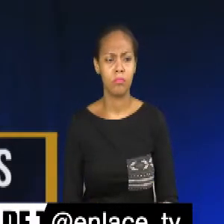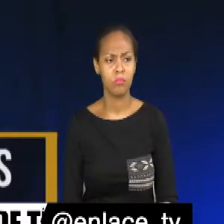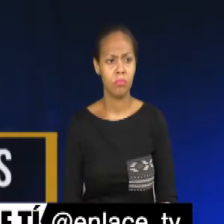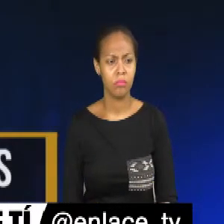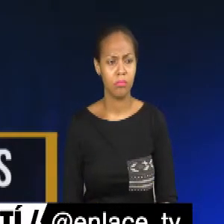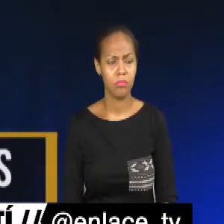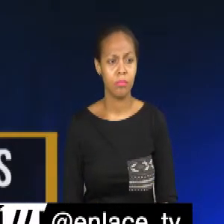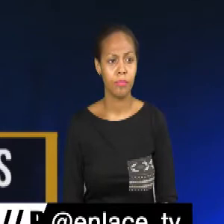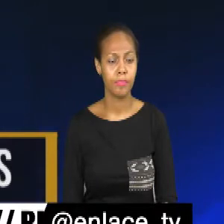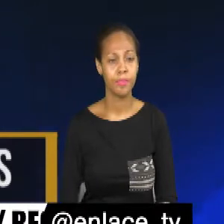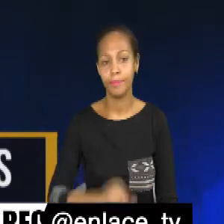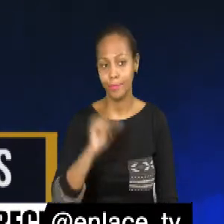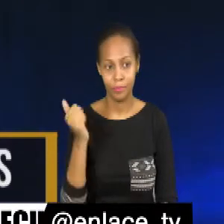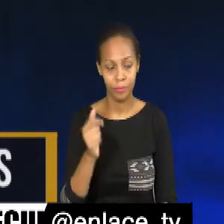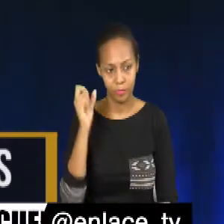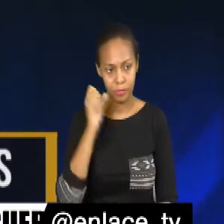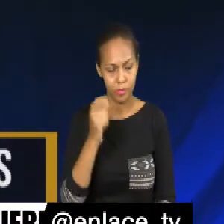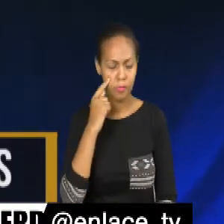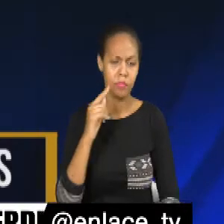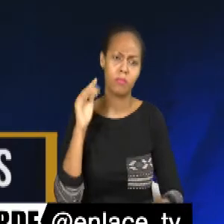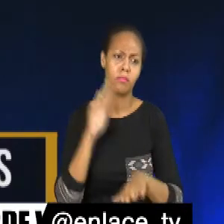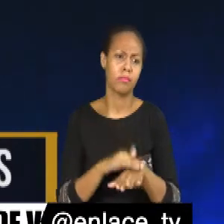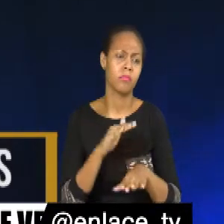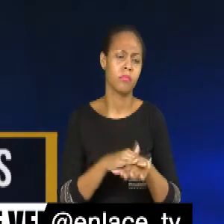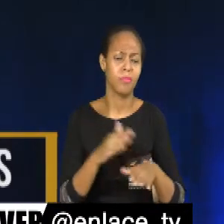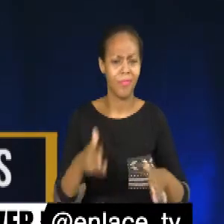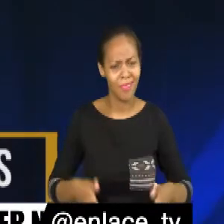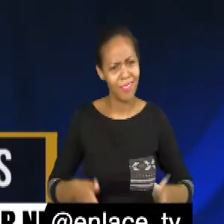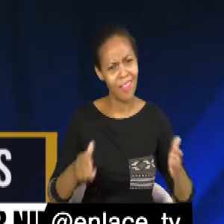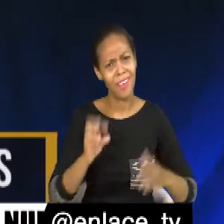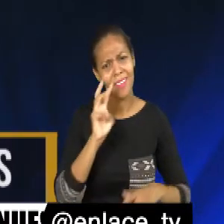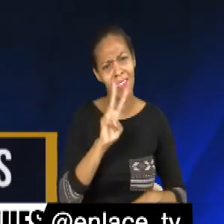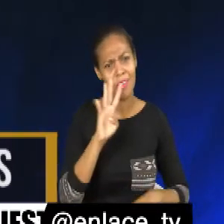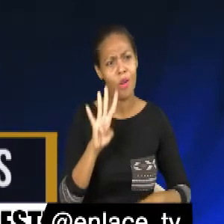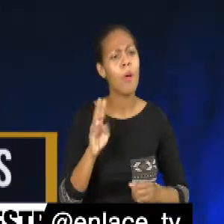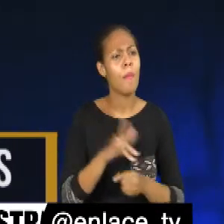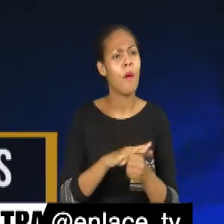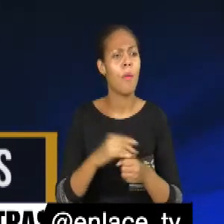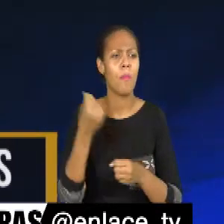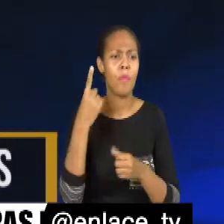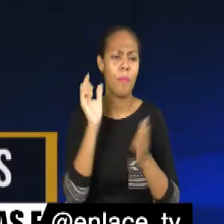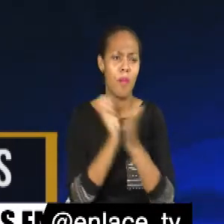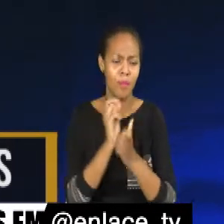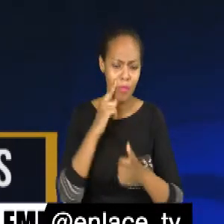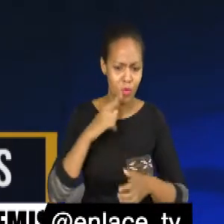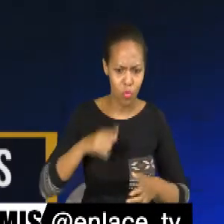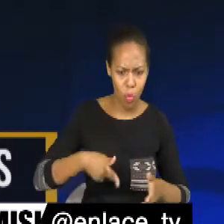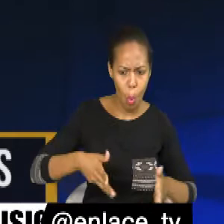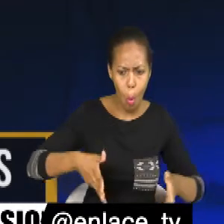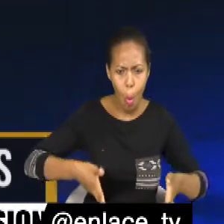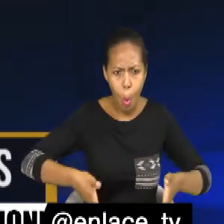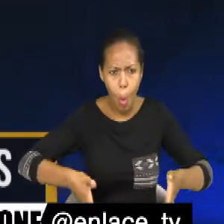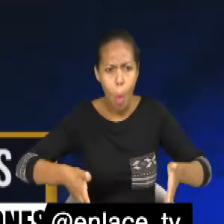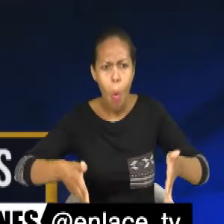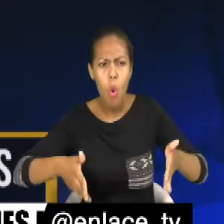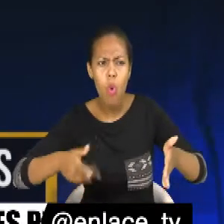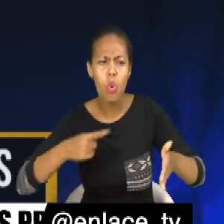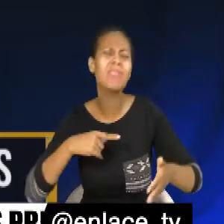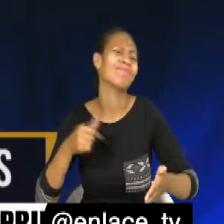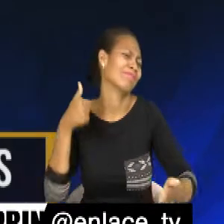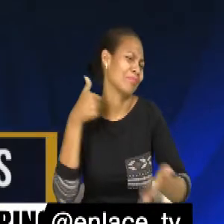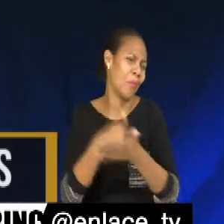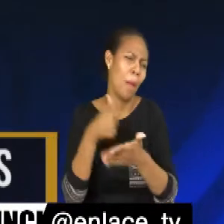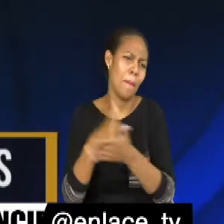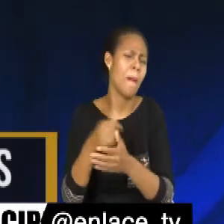Este otro reportero ciudadano denuncia lo que sucede en la carrera 34 del barrio Primero de Mayo con el hueco que allí hay y que ha provocado accidentes de tránsito